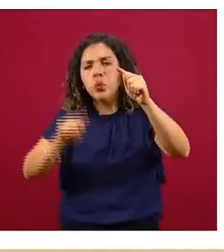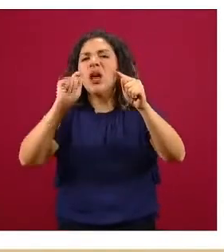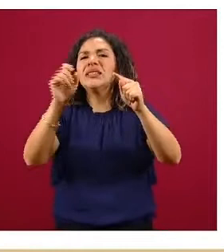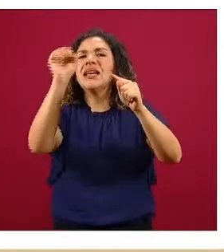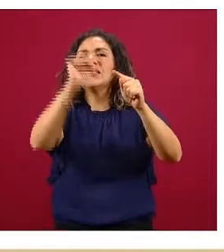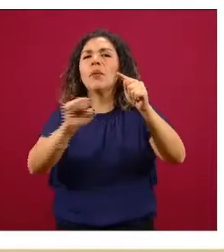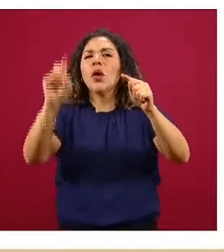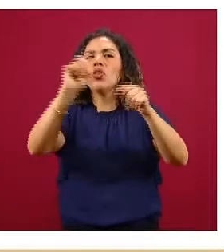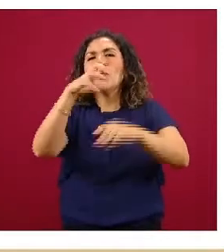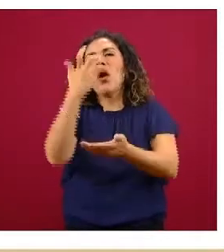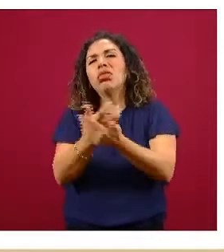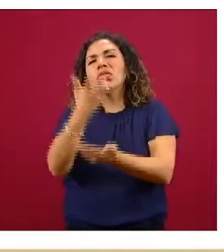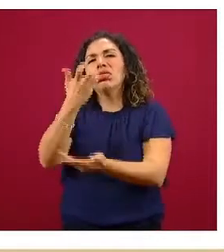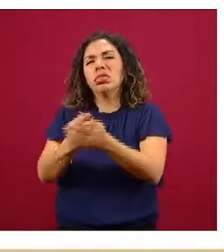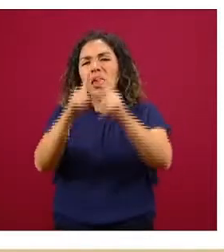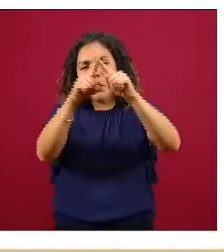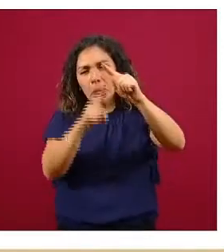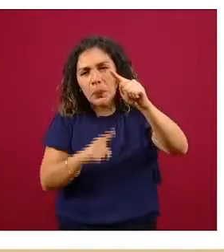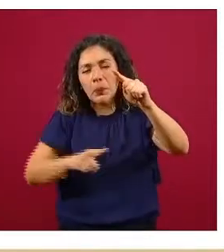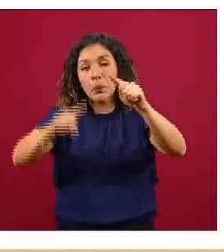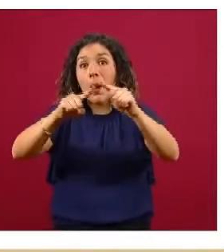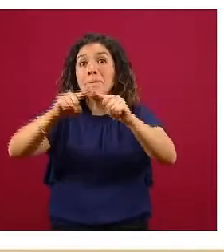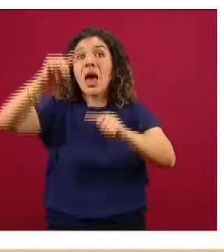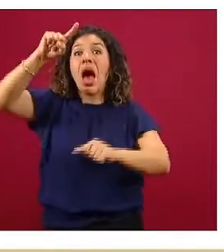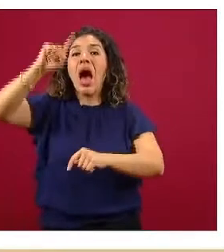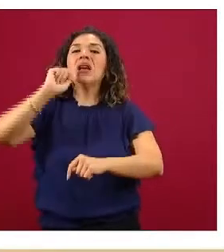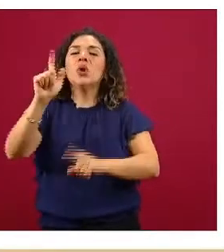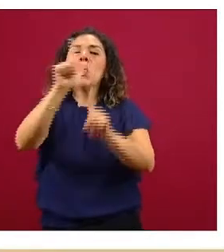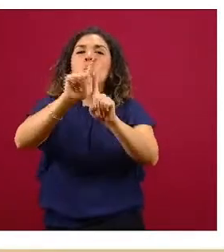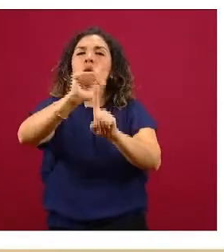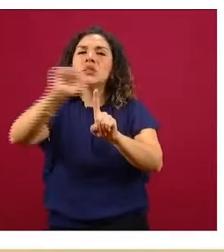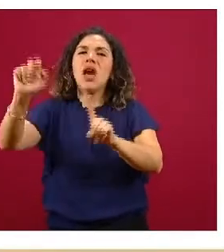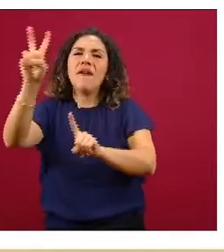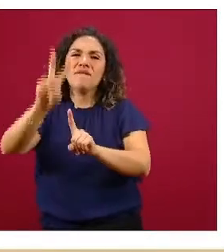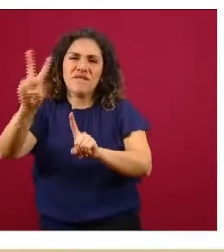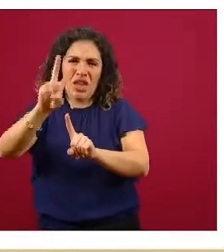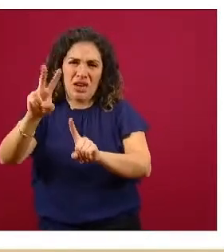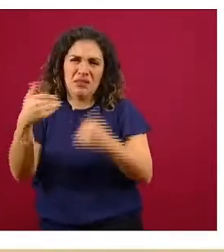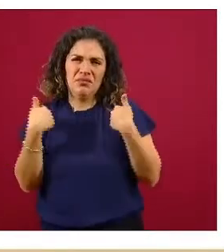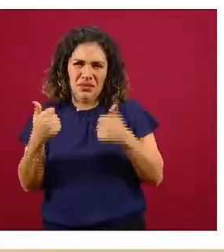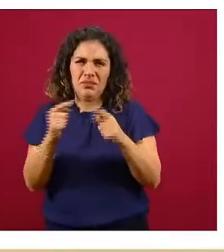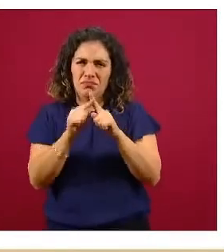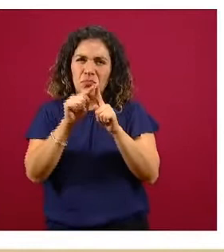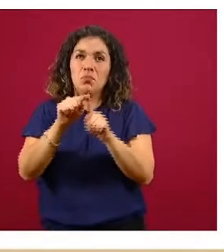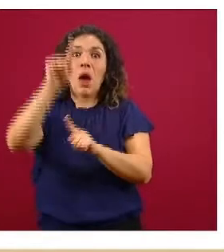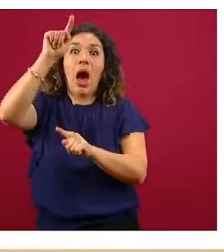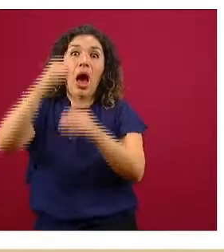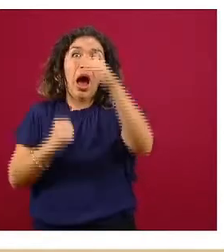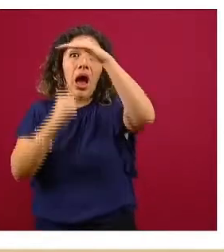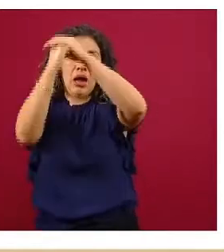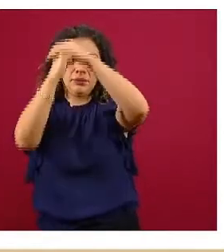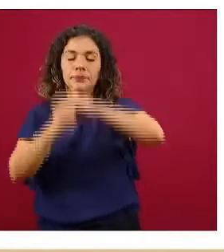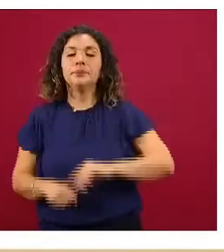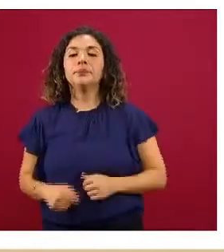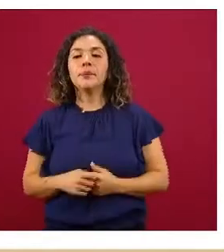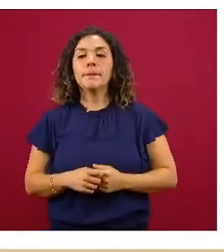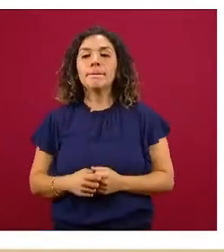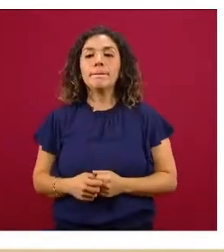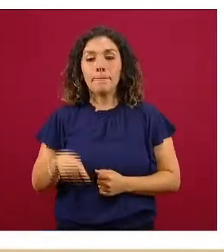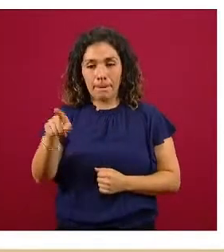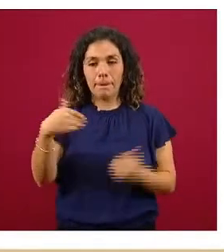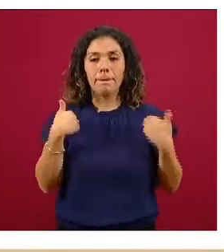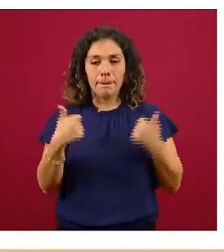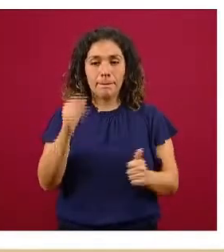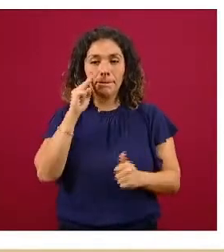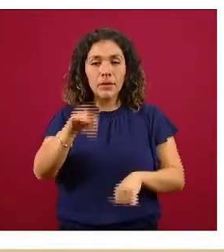domingos básicamente, los valles, y los picos es lo que pasa entre lunes y viernes básicamente o generalmente. Y aquí podemos ver que, por